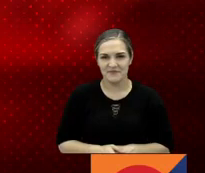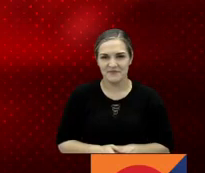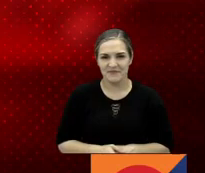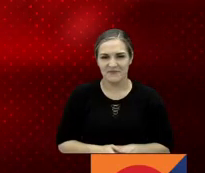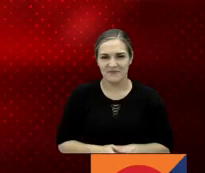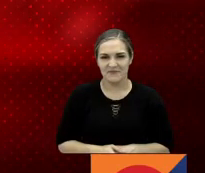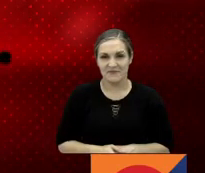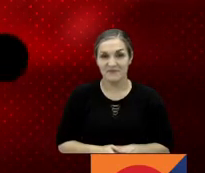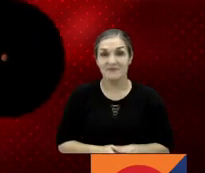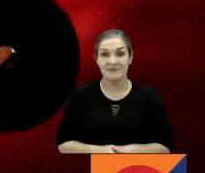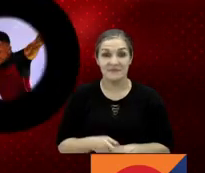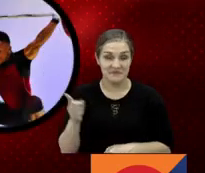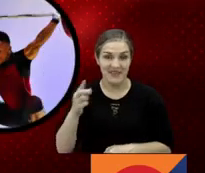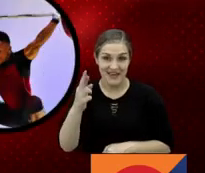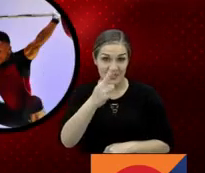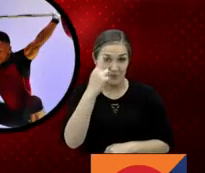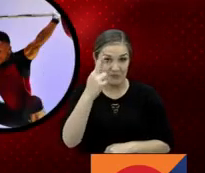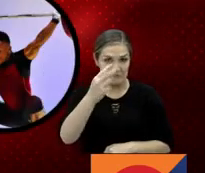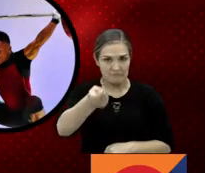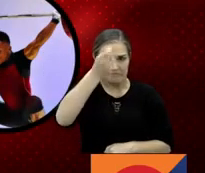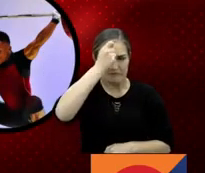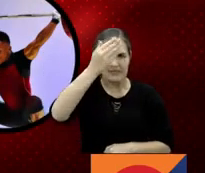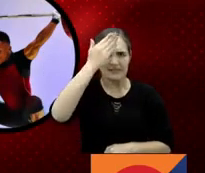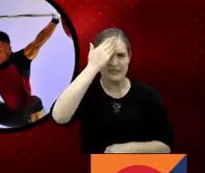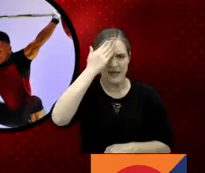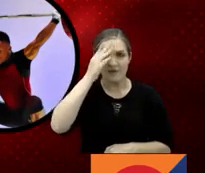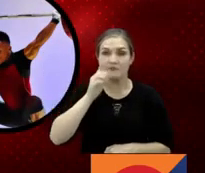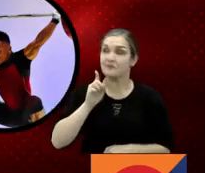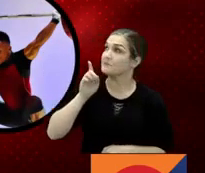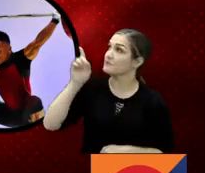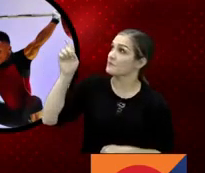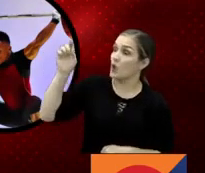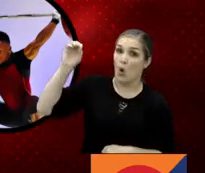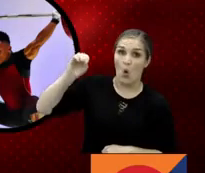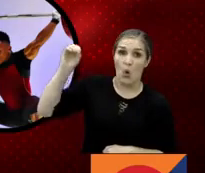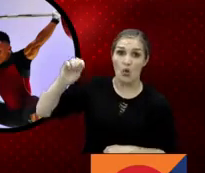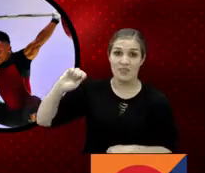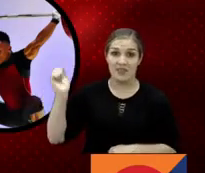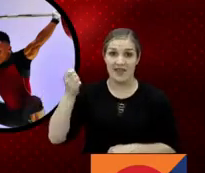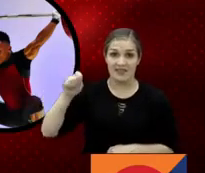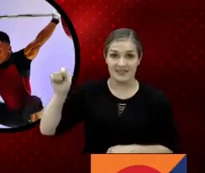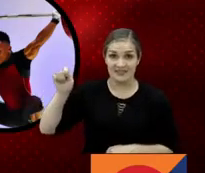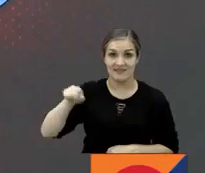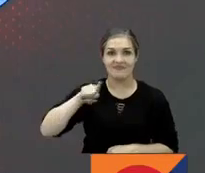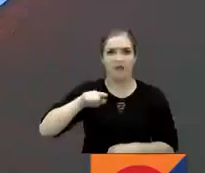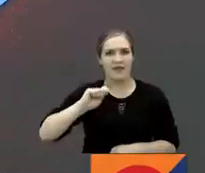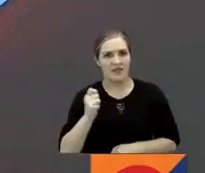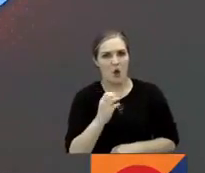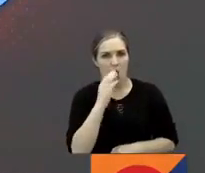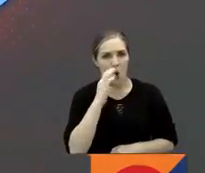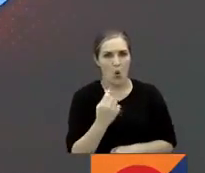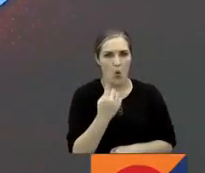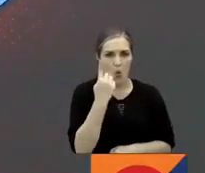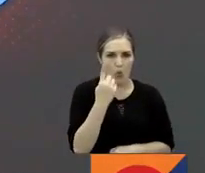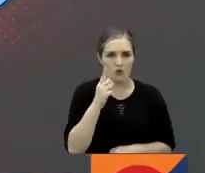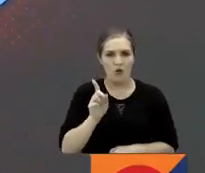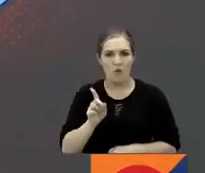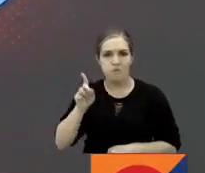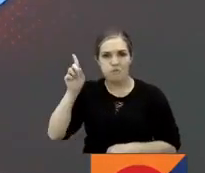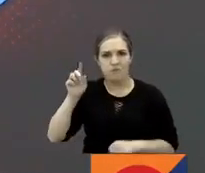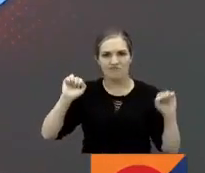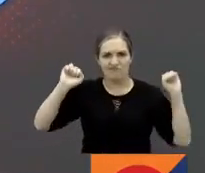Bueno, y el domingo reiteramos, como les decíamos anteriormente, Jorge Vivas, también está Isabel Arcila y el que les mencionamos, Luis Javier Mosquera, 5:50 de